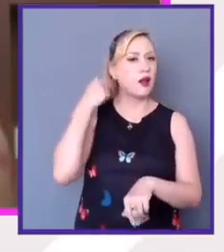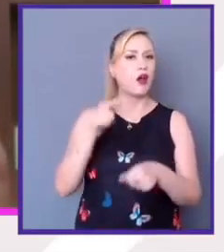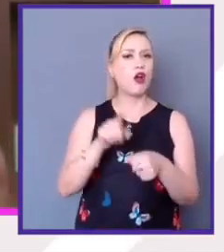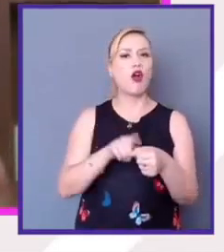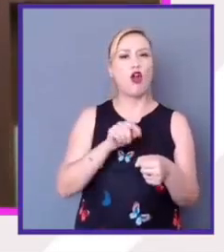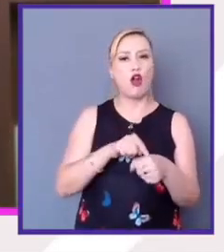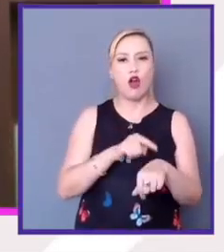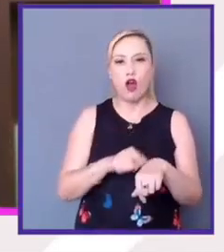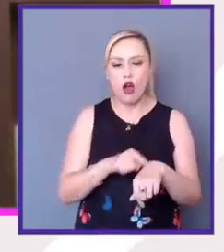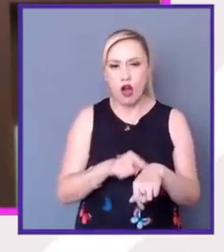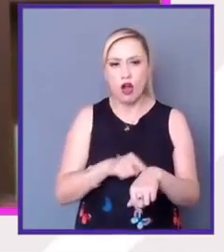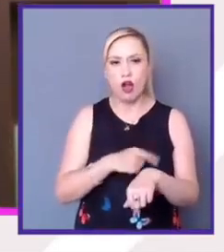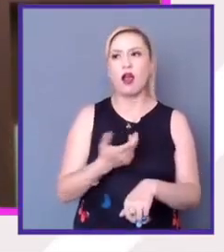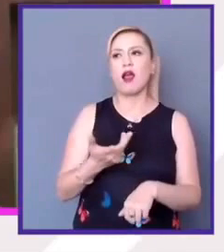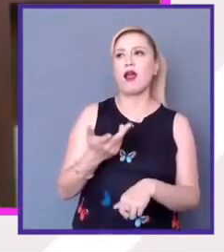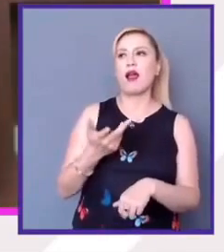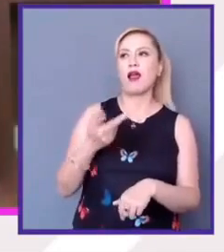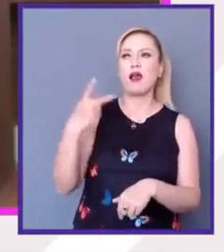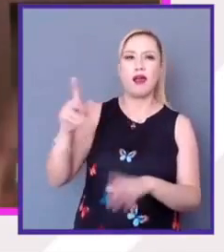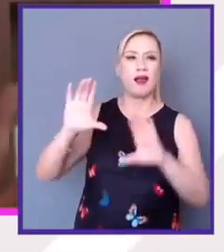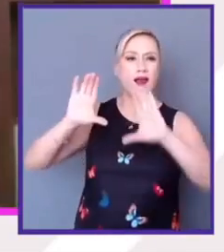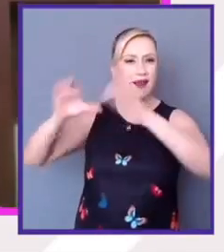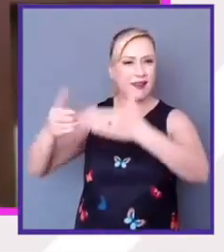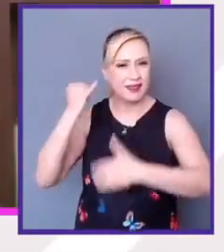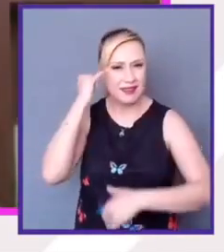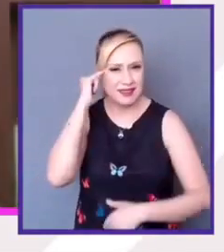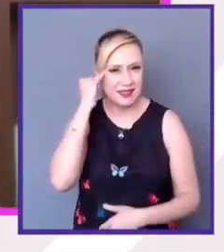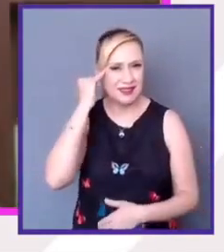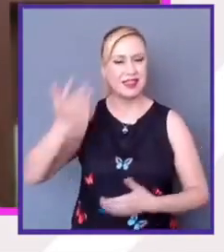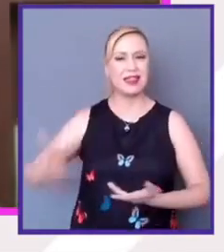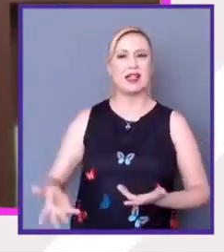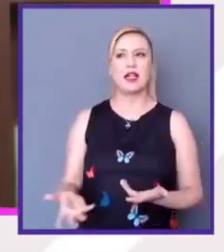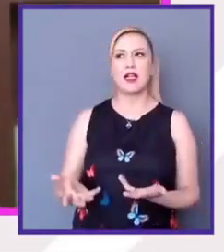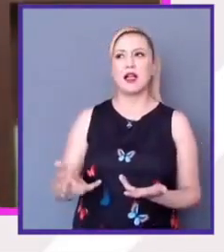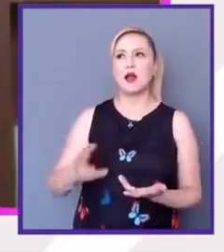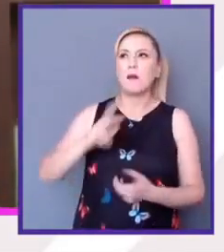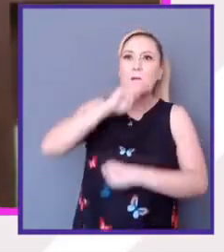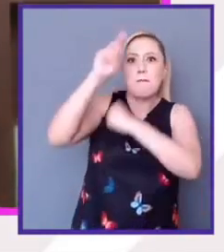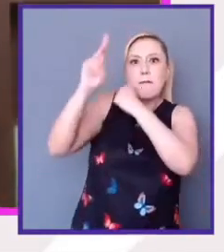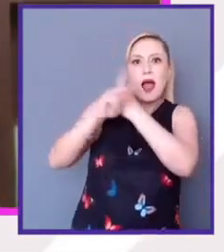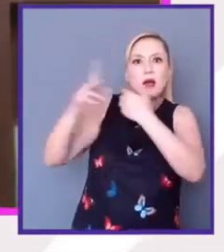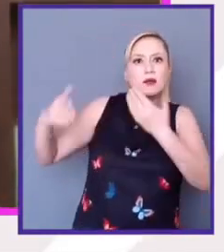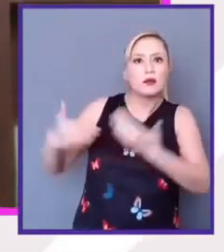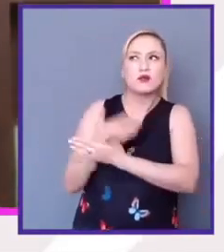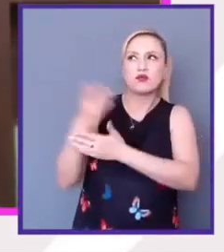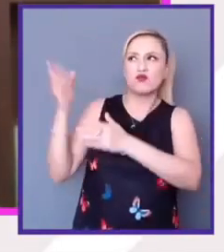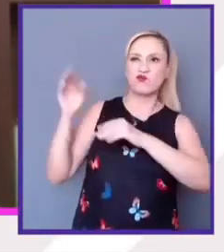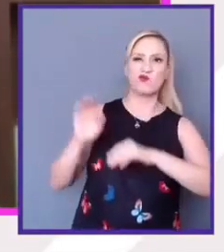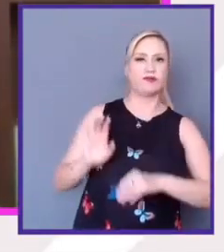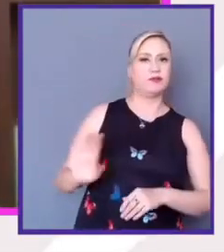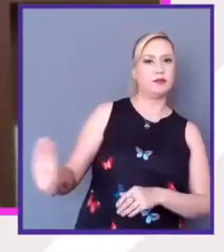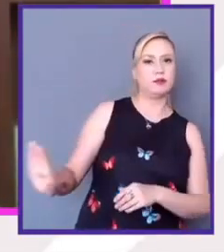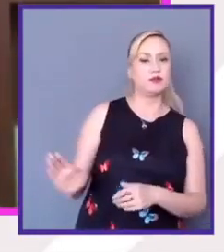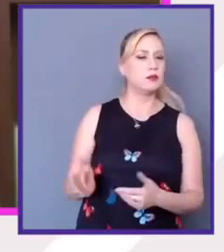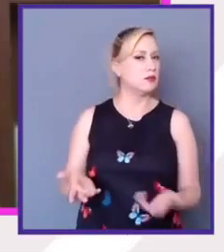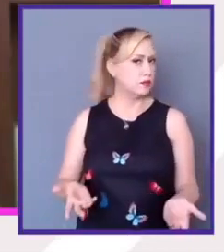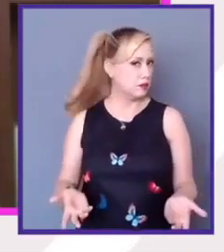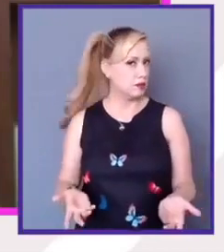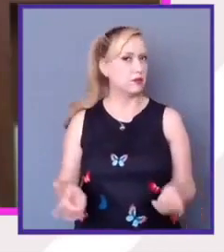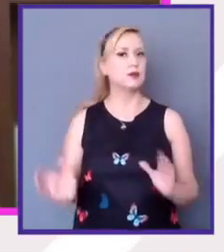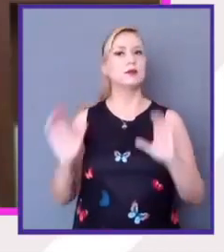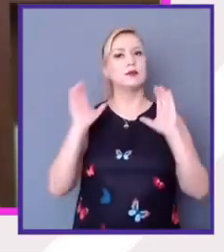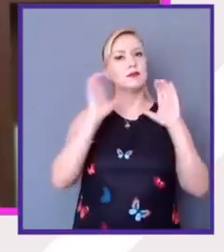o nacionalidad, y que a la par revisar que el resto de tus políticas en temas de gente, como puede ser contratación,